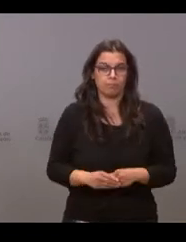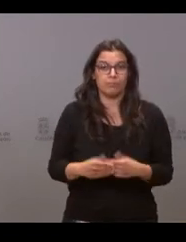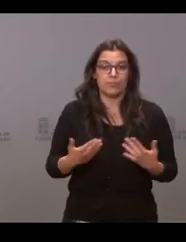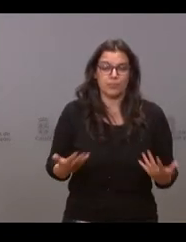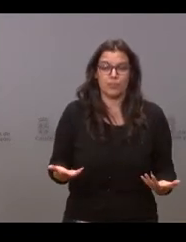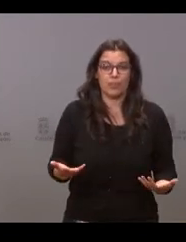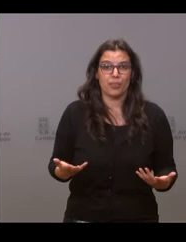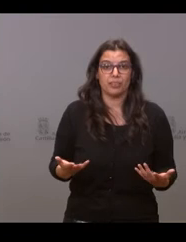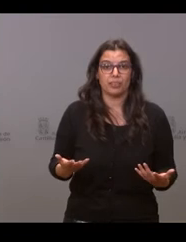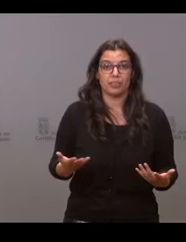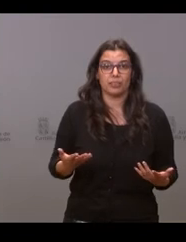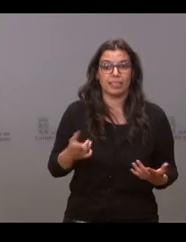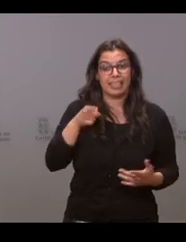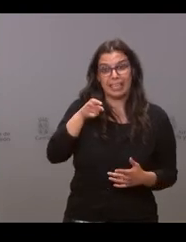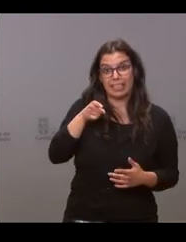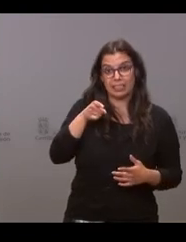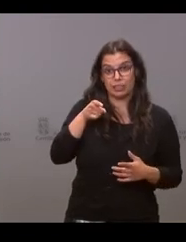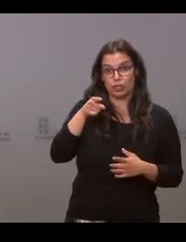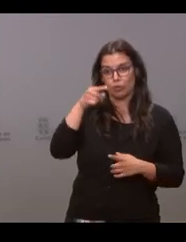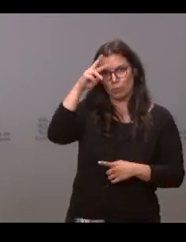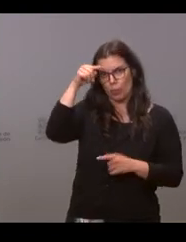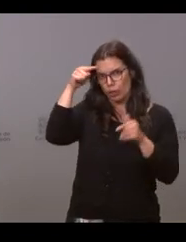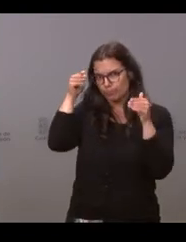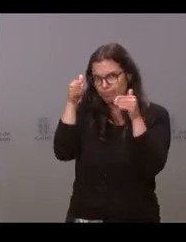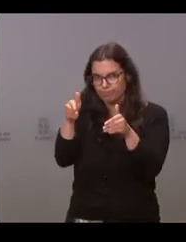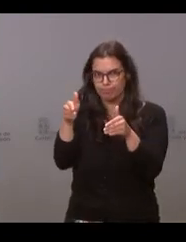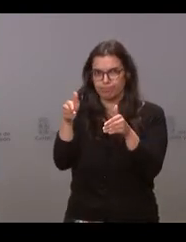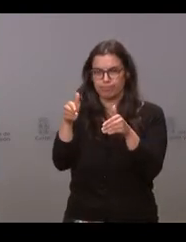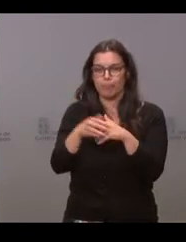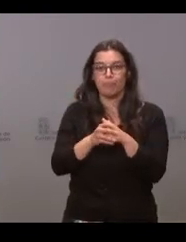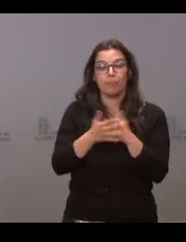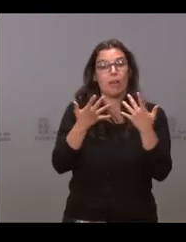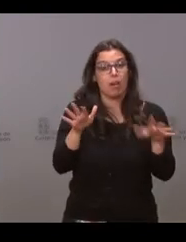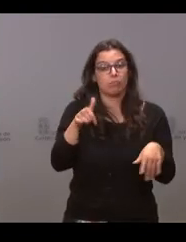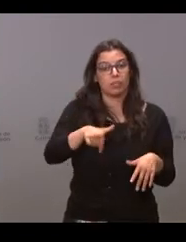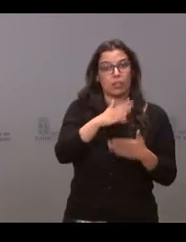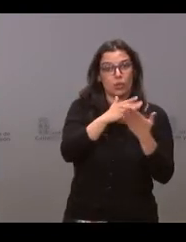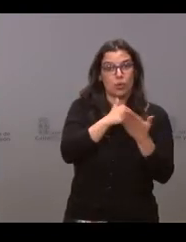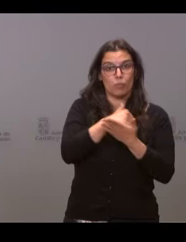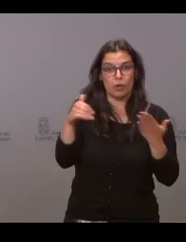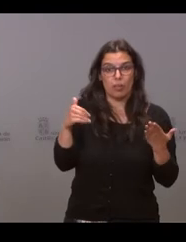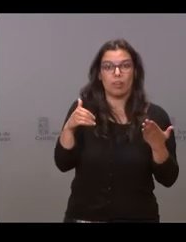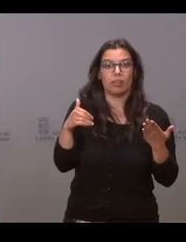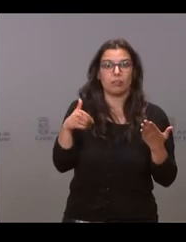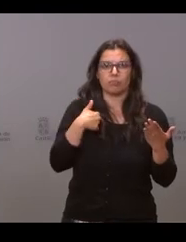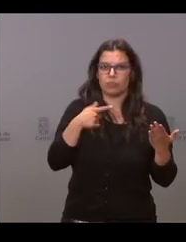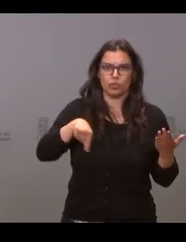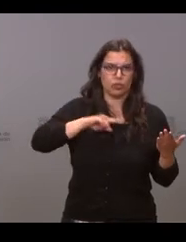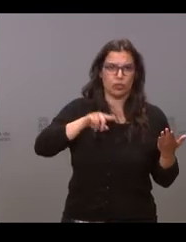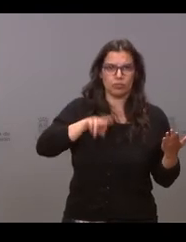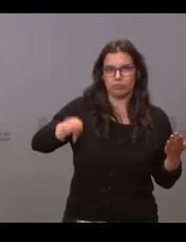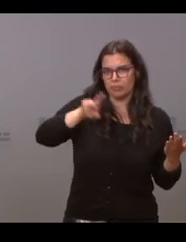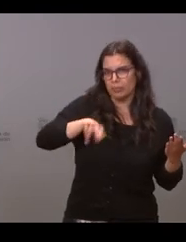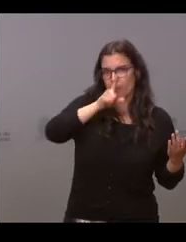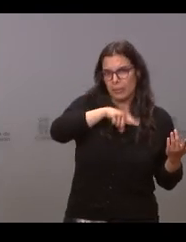lo tanto esa tiene que ser nuestra preocupación no obstante en esta comunidad y lo seguimos diciendo mes a